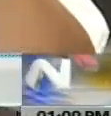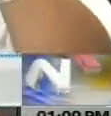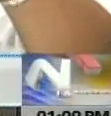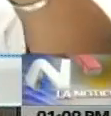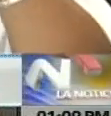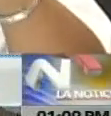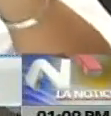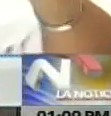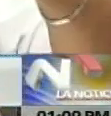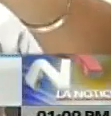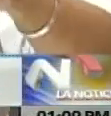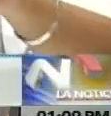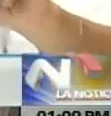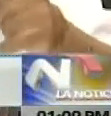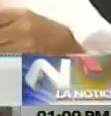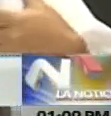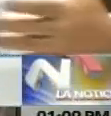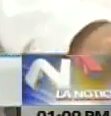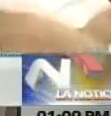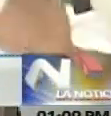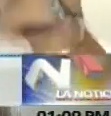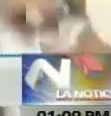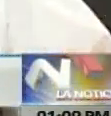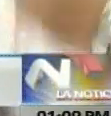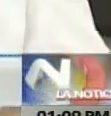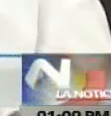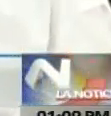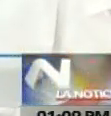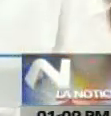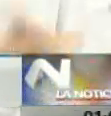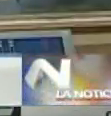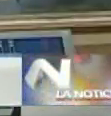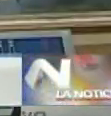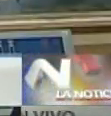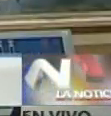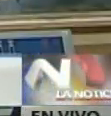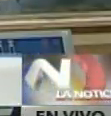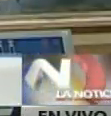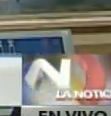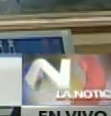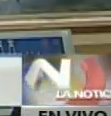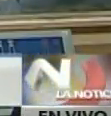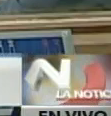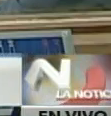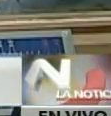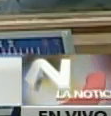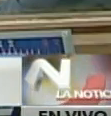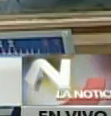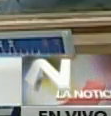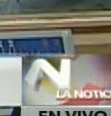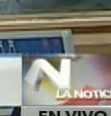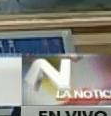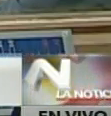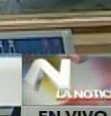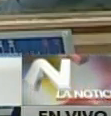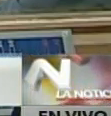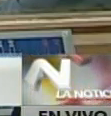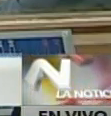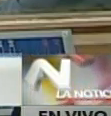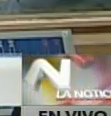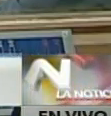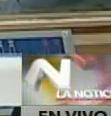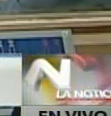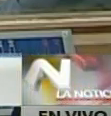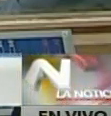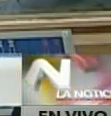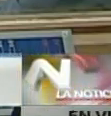esa canción. Usted escucha bien la letra y tiene que ver, ¿no?, más o menos. Bueno, y vamos a escucharla de una vez, ¿para qué vamos a darle tanta vuelta a la cosa? Ajá. ¿Qué te pasa a ti con Ismael